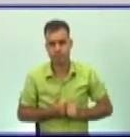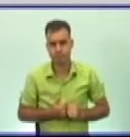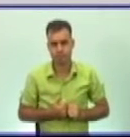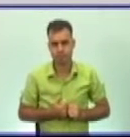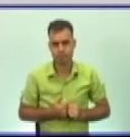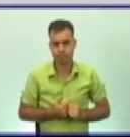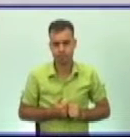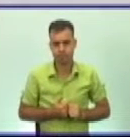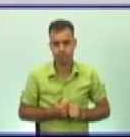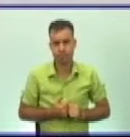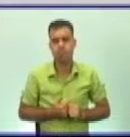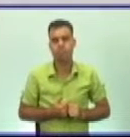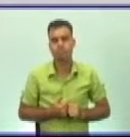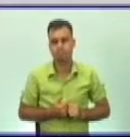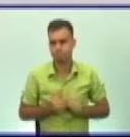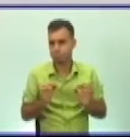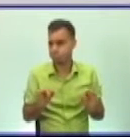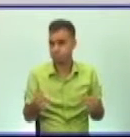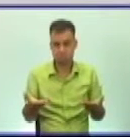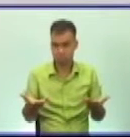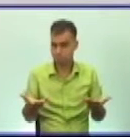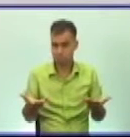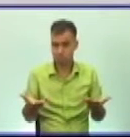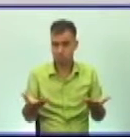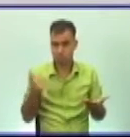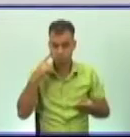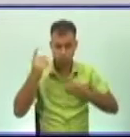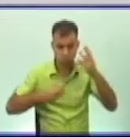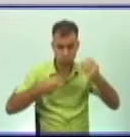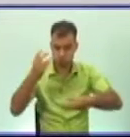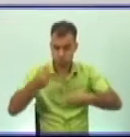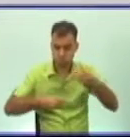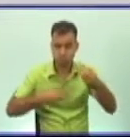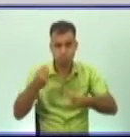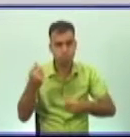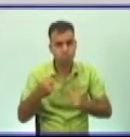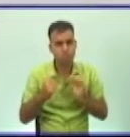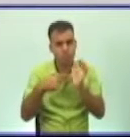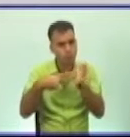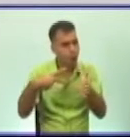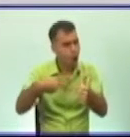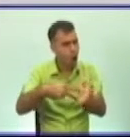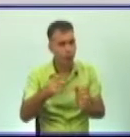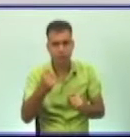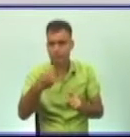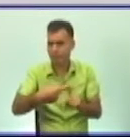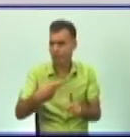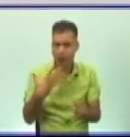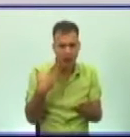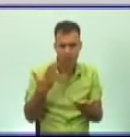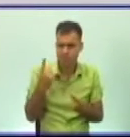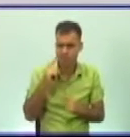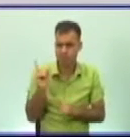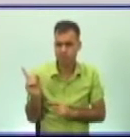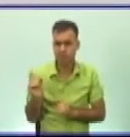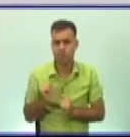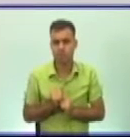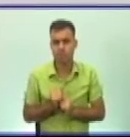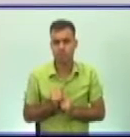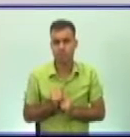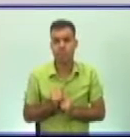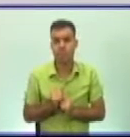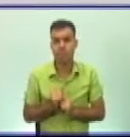familia. Es decir, que los cálculos de estas magnitudes, reactancia inductiva y